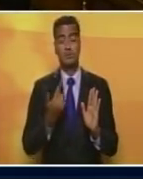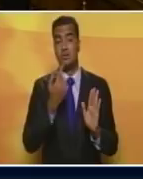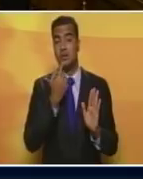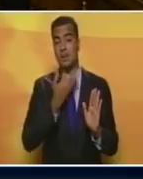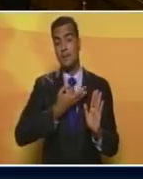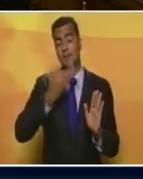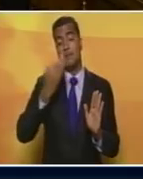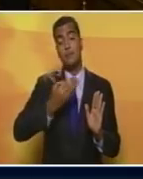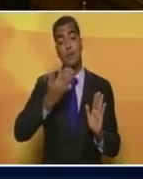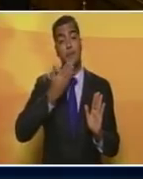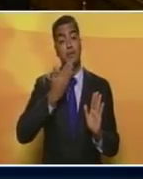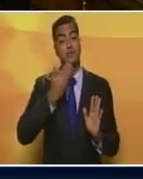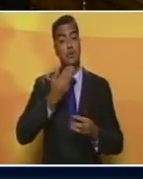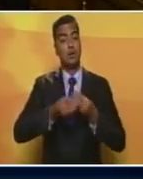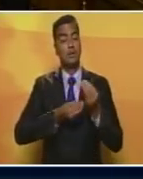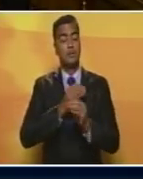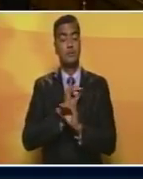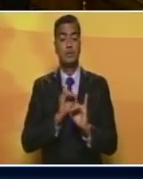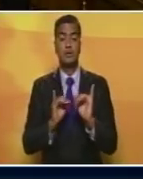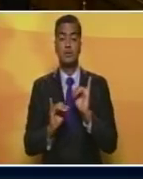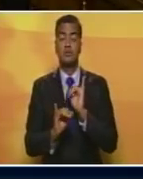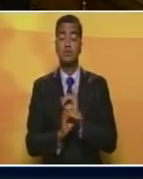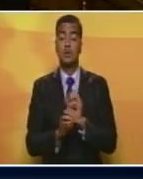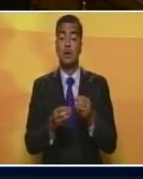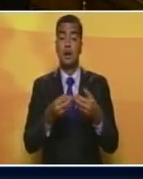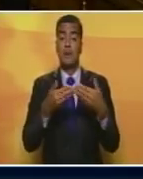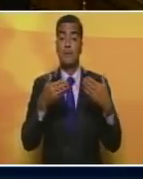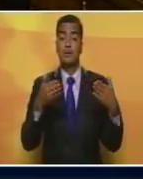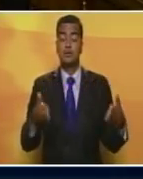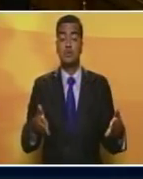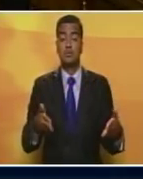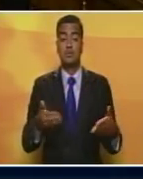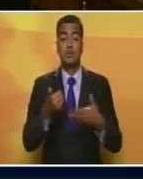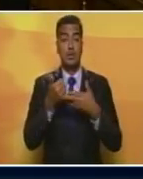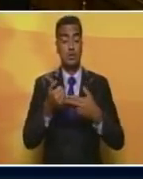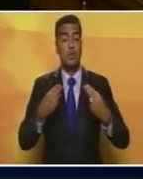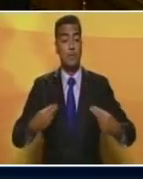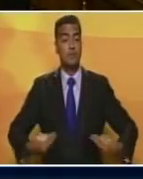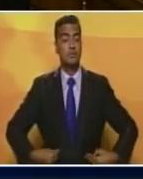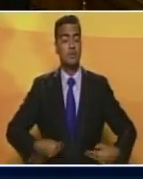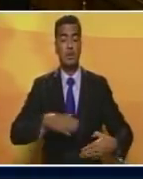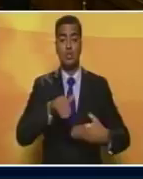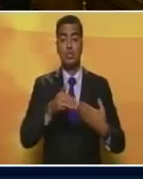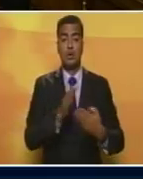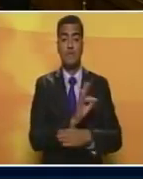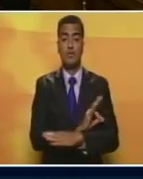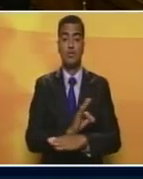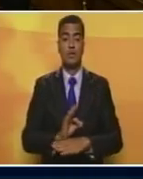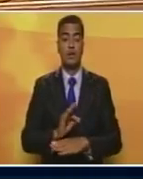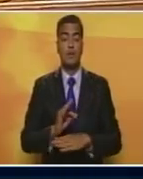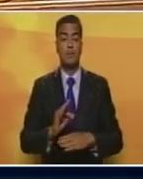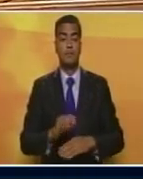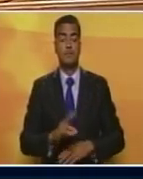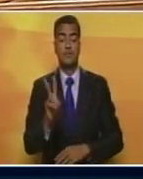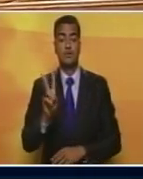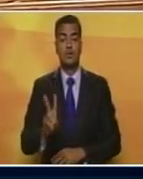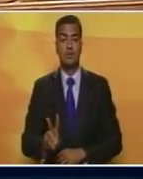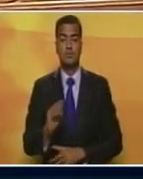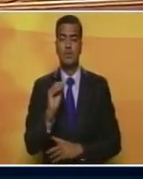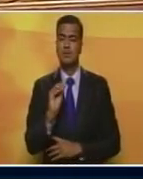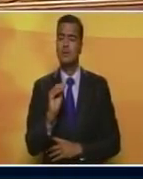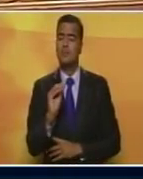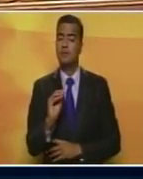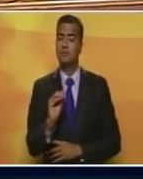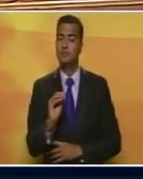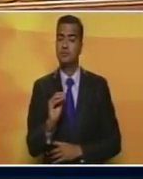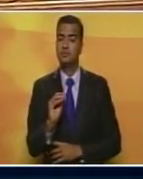su grupo. Indicaron que hay 32 personas aprehendidas, 20 civiles, 10 militares y 2 familiares. En